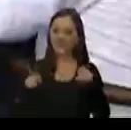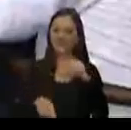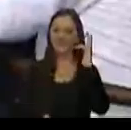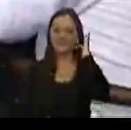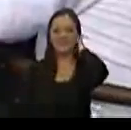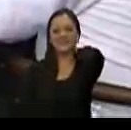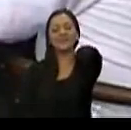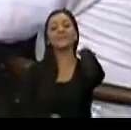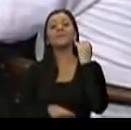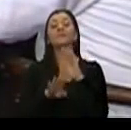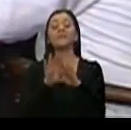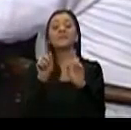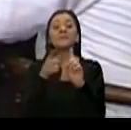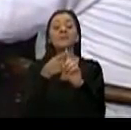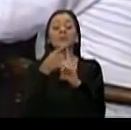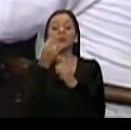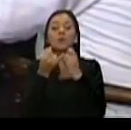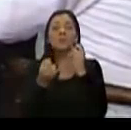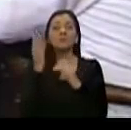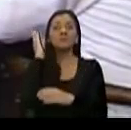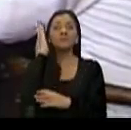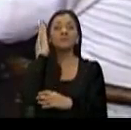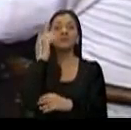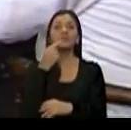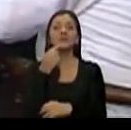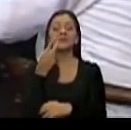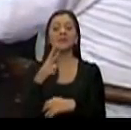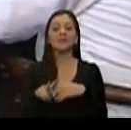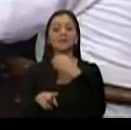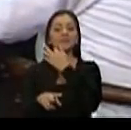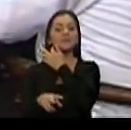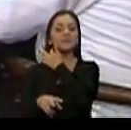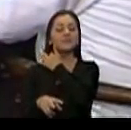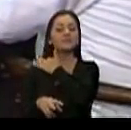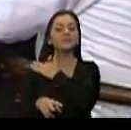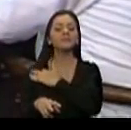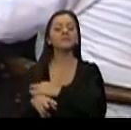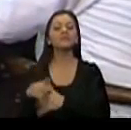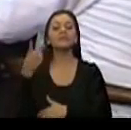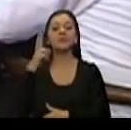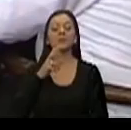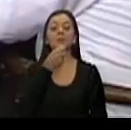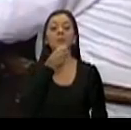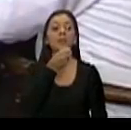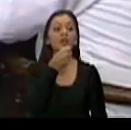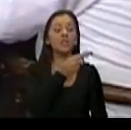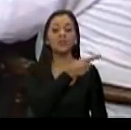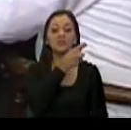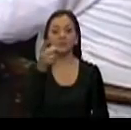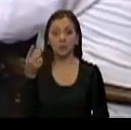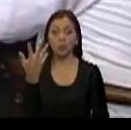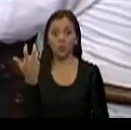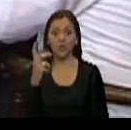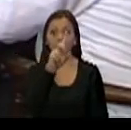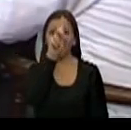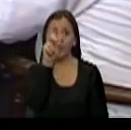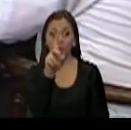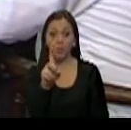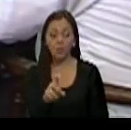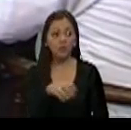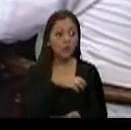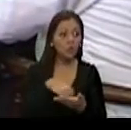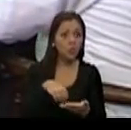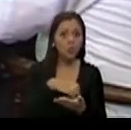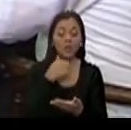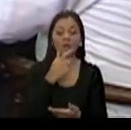Ahora, antes de la última intervención, invitamos a ustedes, señores periodistas, a hacer sus preguntas, que por favor